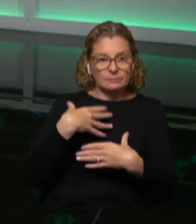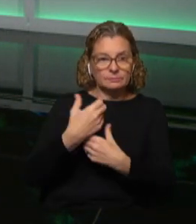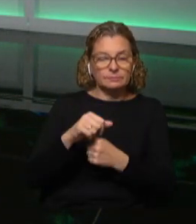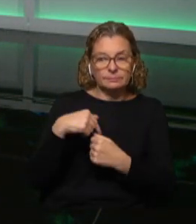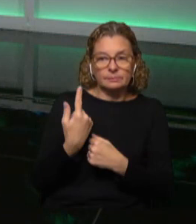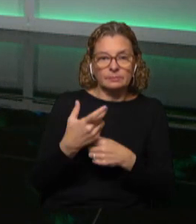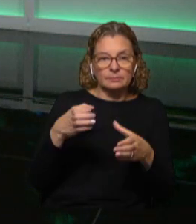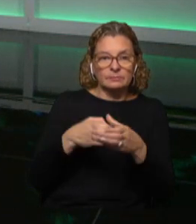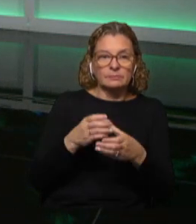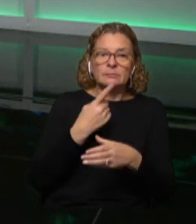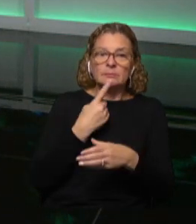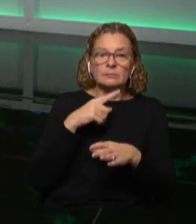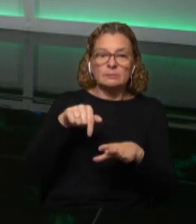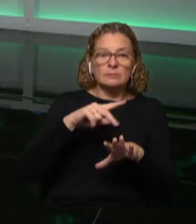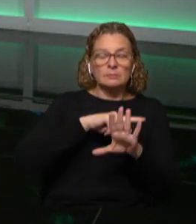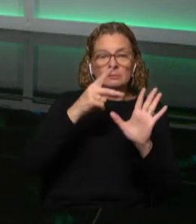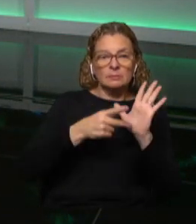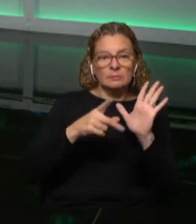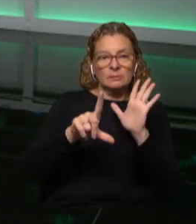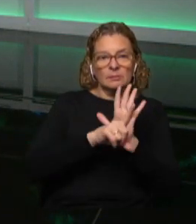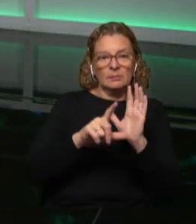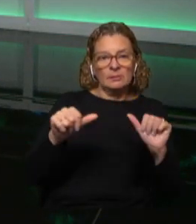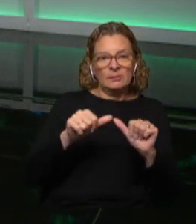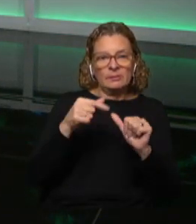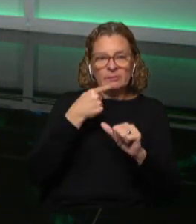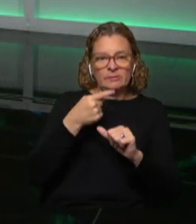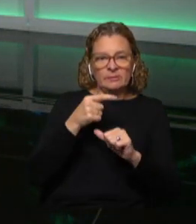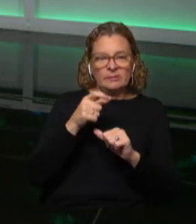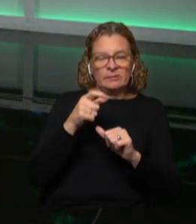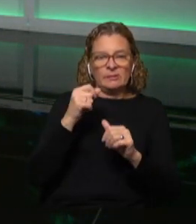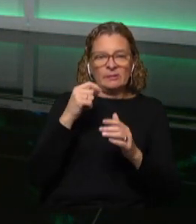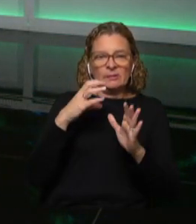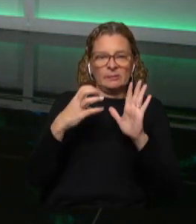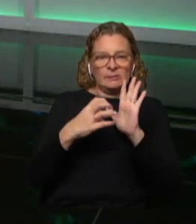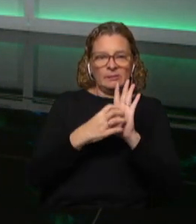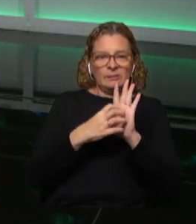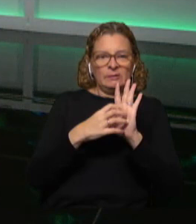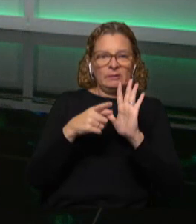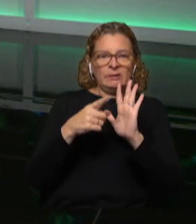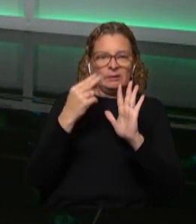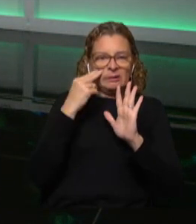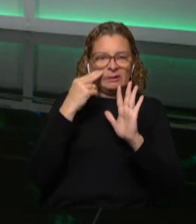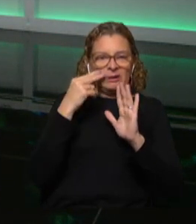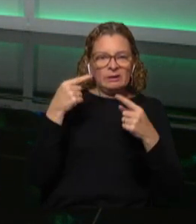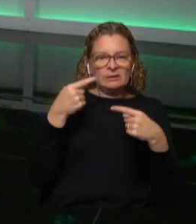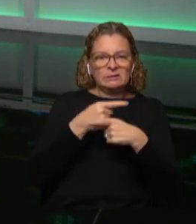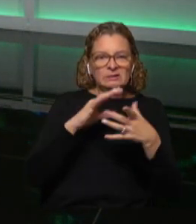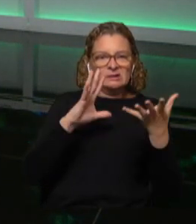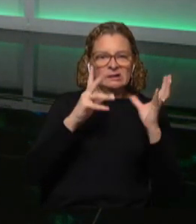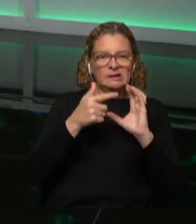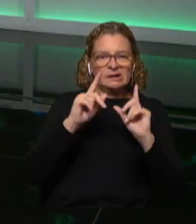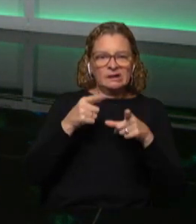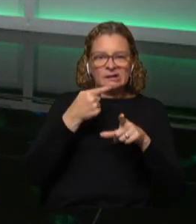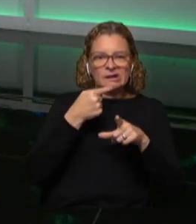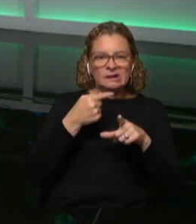todos los partidos políticos. Este proyecto de ley lo que hace es tipificar en el Código Penal el delito contra el ambiente y